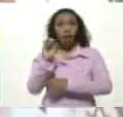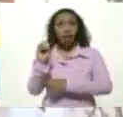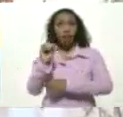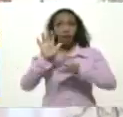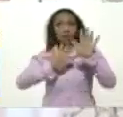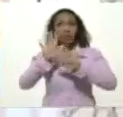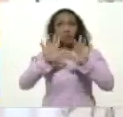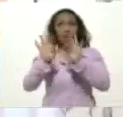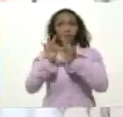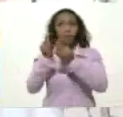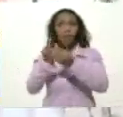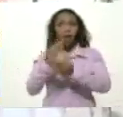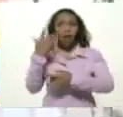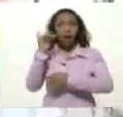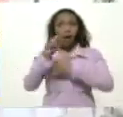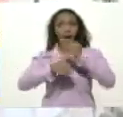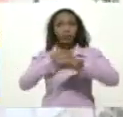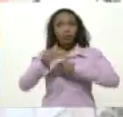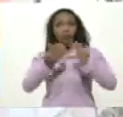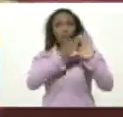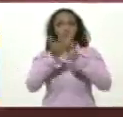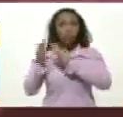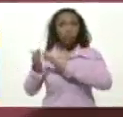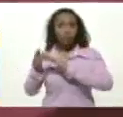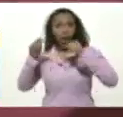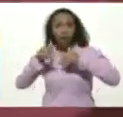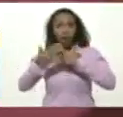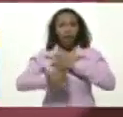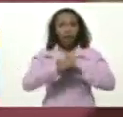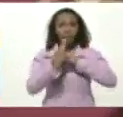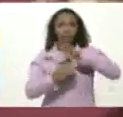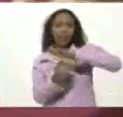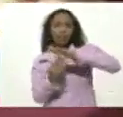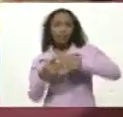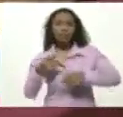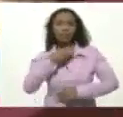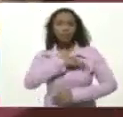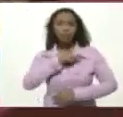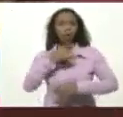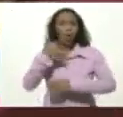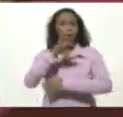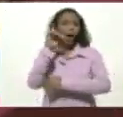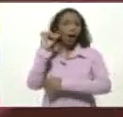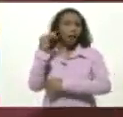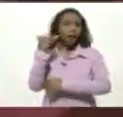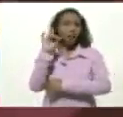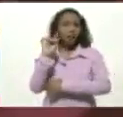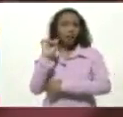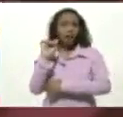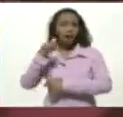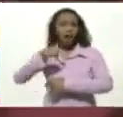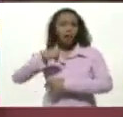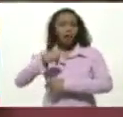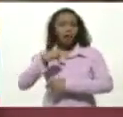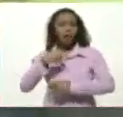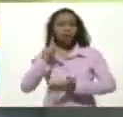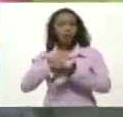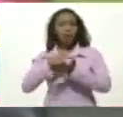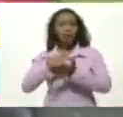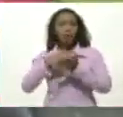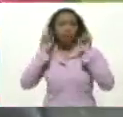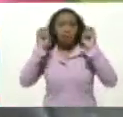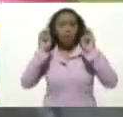2.515 familias que hacen en la comunidad, aquí en la base de misiones, donde también tenemos... Aquí, presidente, los